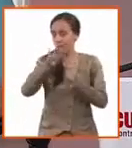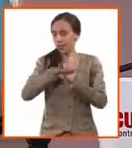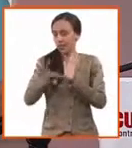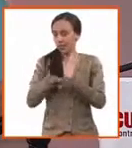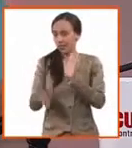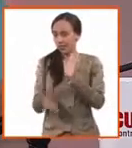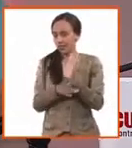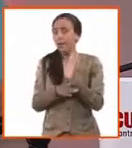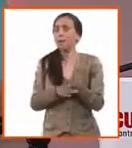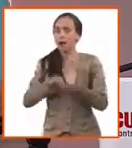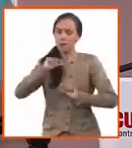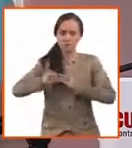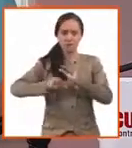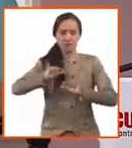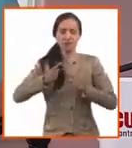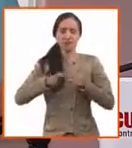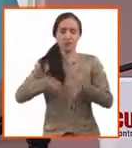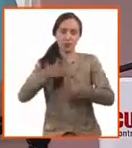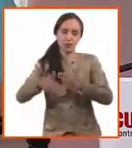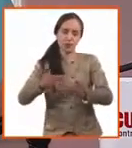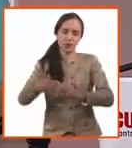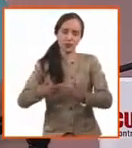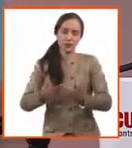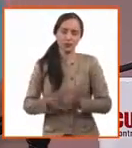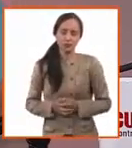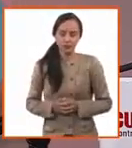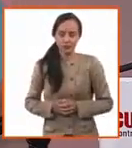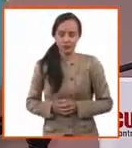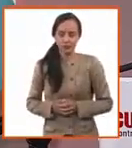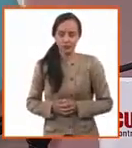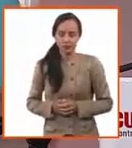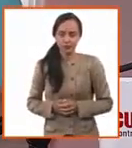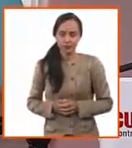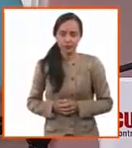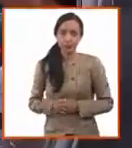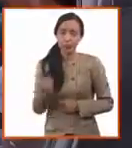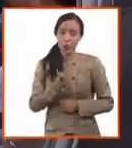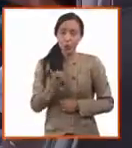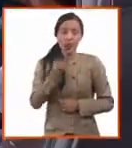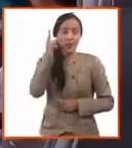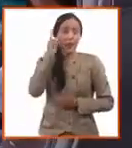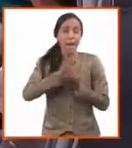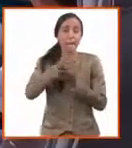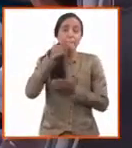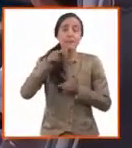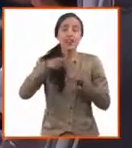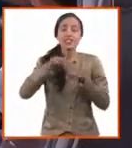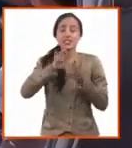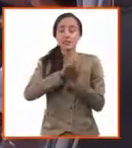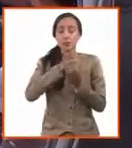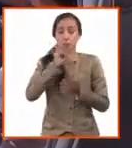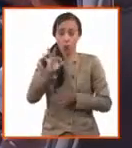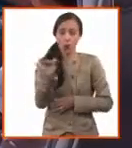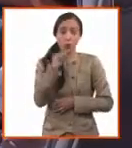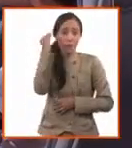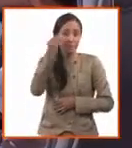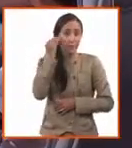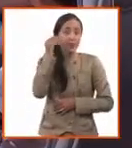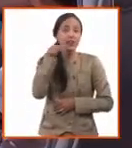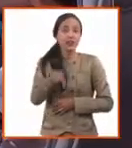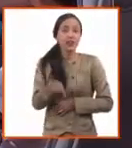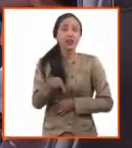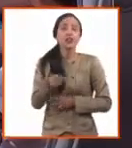presentándose en cada uno en cada uno de los niños en lo que pasa muchas veces a mí con el marxismo que se pretende que el marxismo le dé solución a todos los problemas